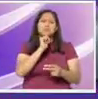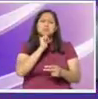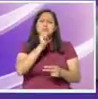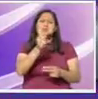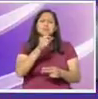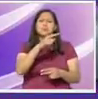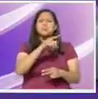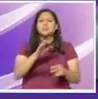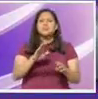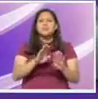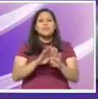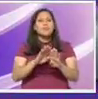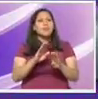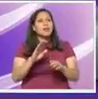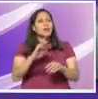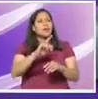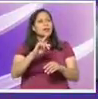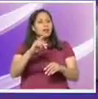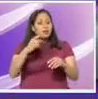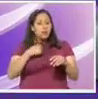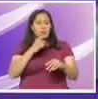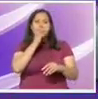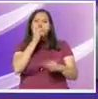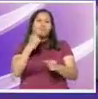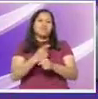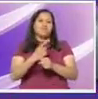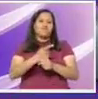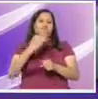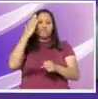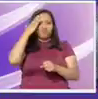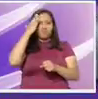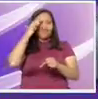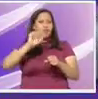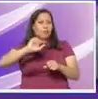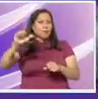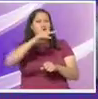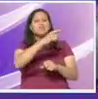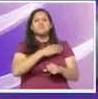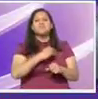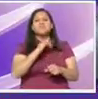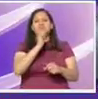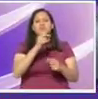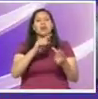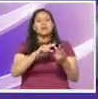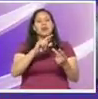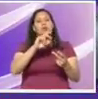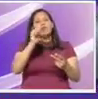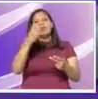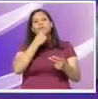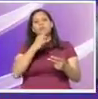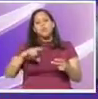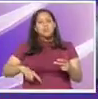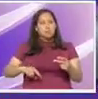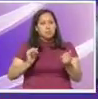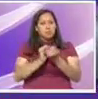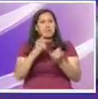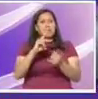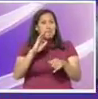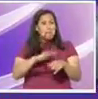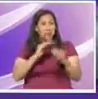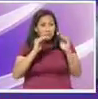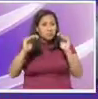cuanto a él como la gran figura. Igual Benito Juárez tuvo otro de sus hijos que sobrevivió, Sí. fue gobernador, pero no pasó a mayores. Yo creo